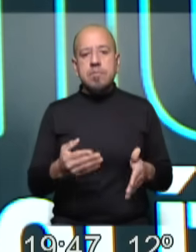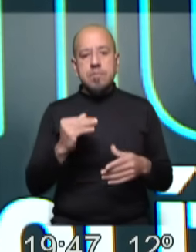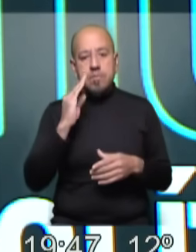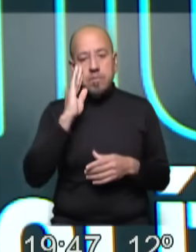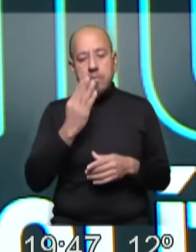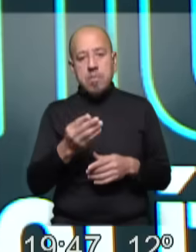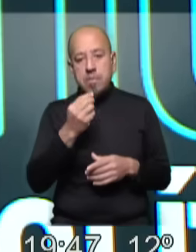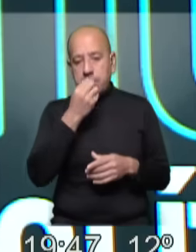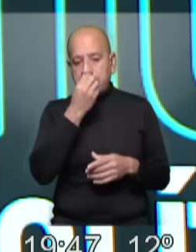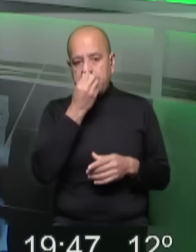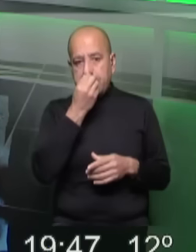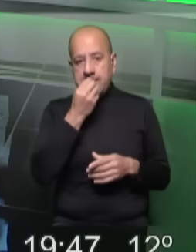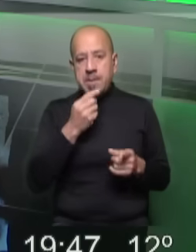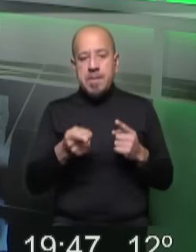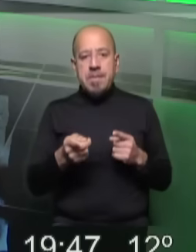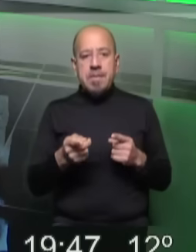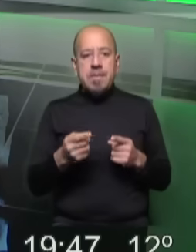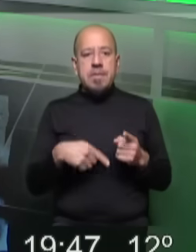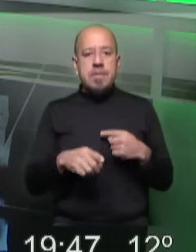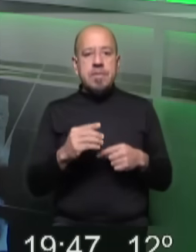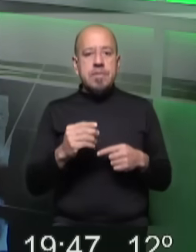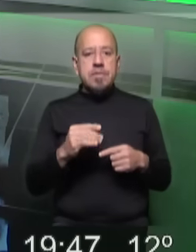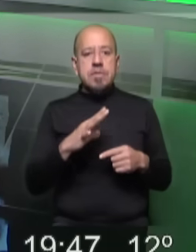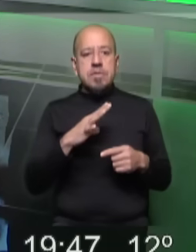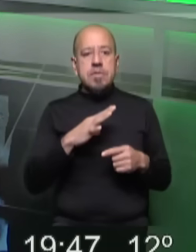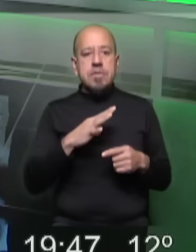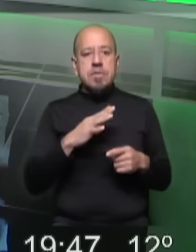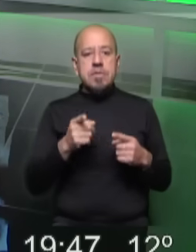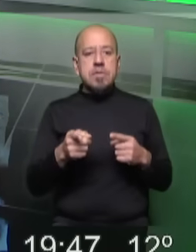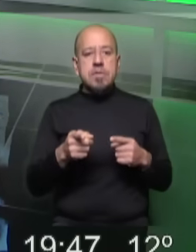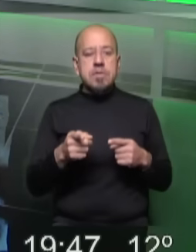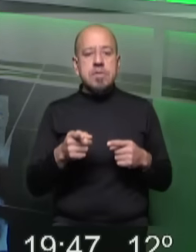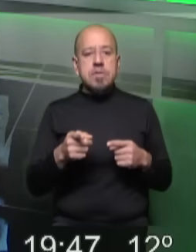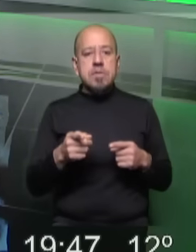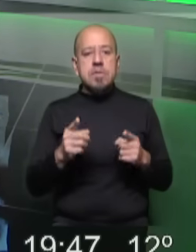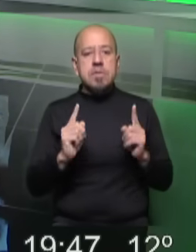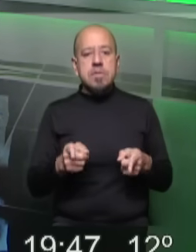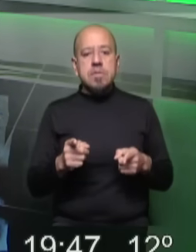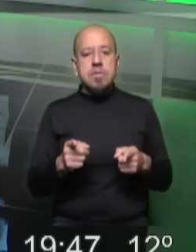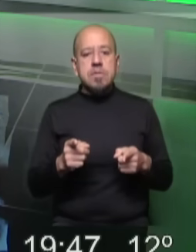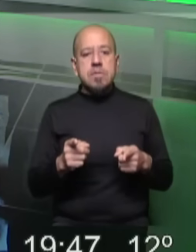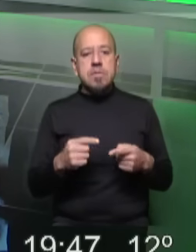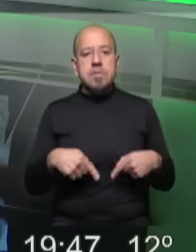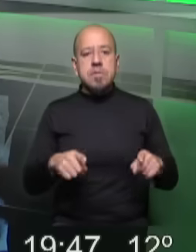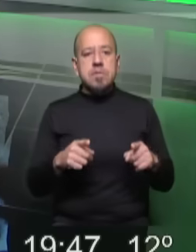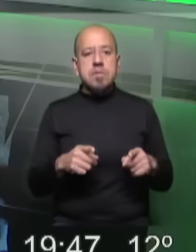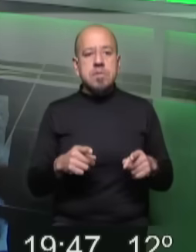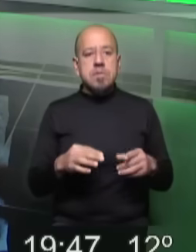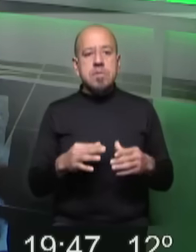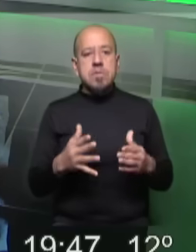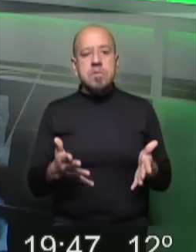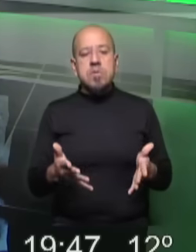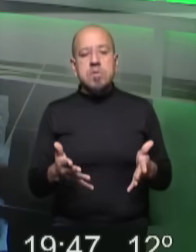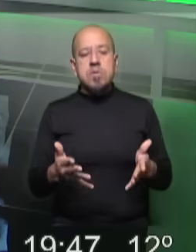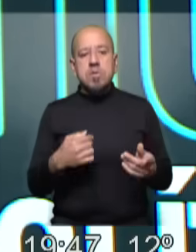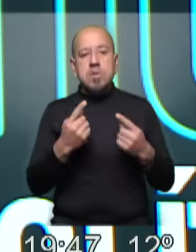totalmente lo que estaba detrás de marset que no es nada menor además de cuánto lo hemos hablado en otros